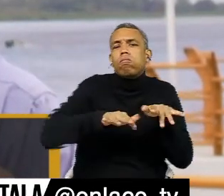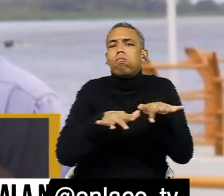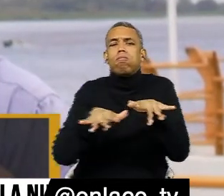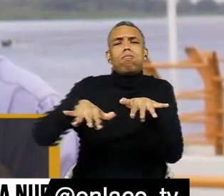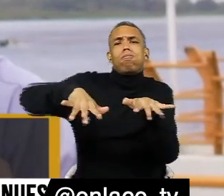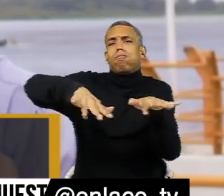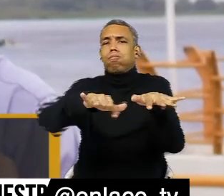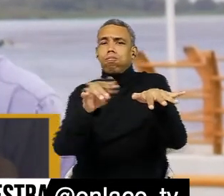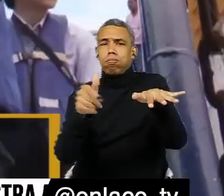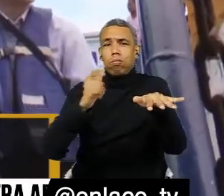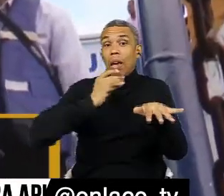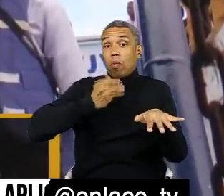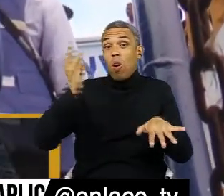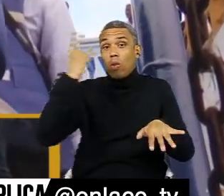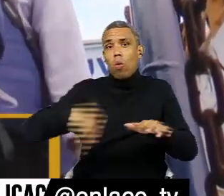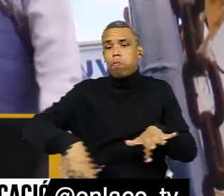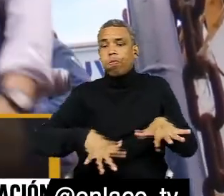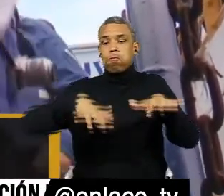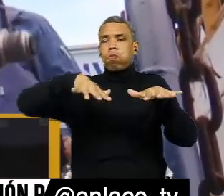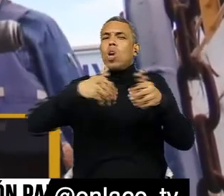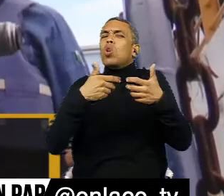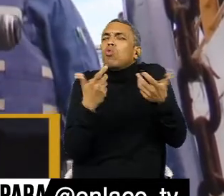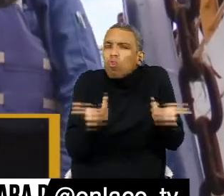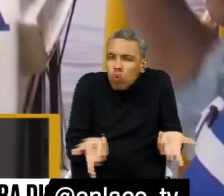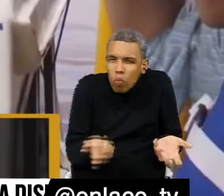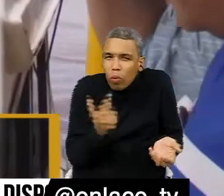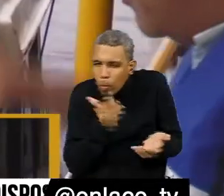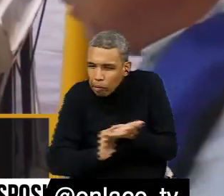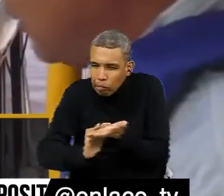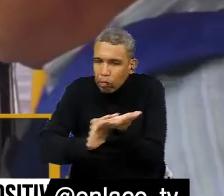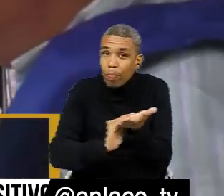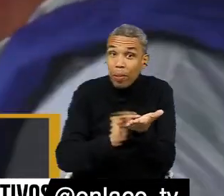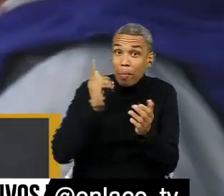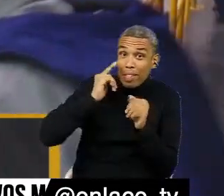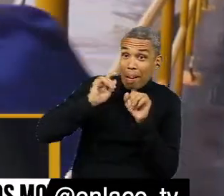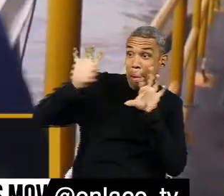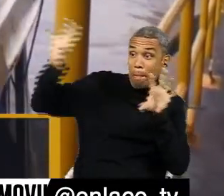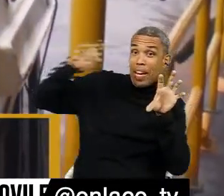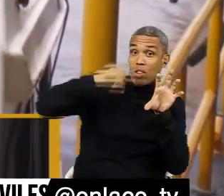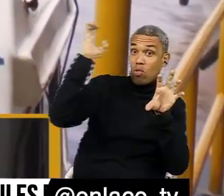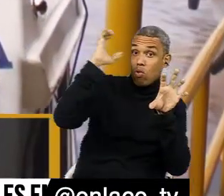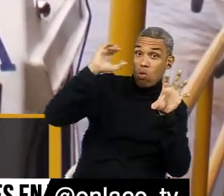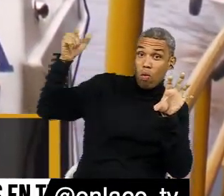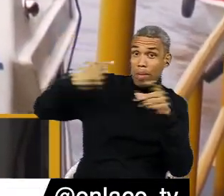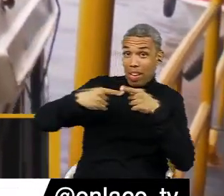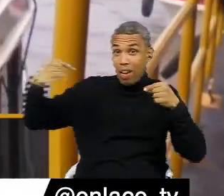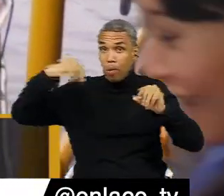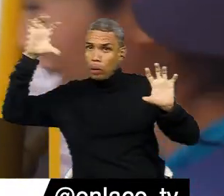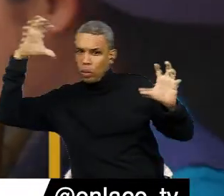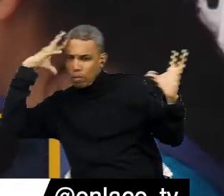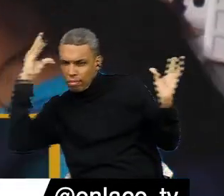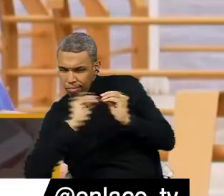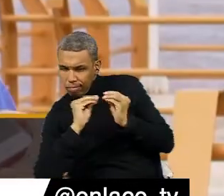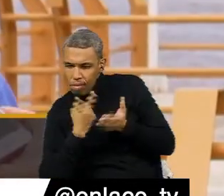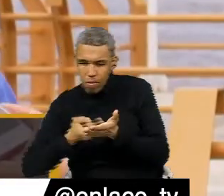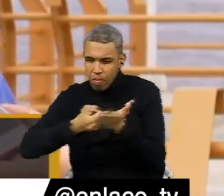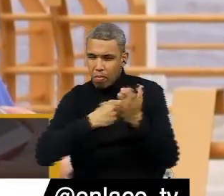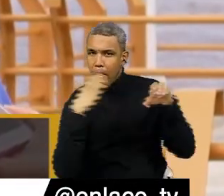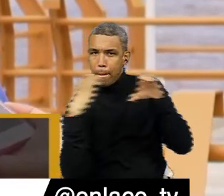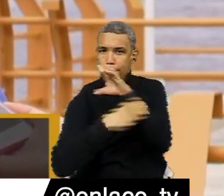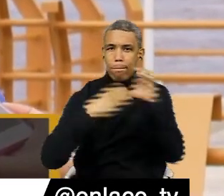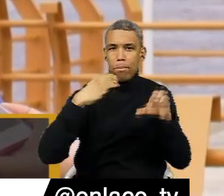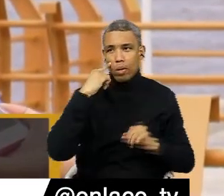Colombia y Japón. Esta comisión analiza el riesgo de inundaciones y está integrada igualmente por funcionarios del IDEAN y de la unidad de riesgos. Dentro del